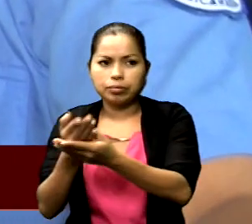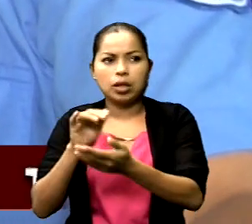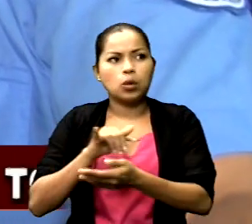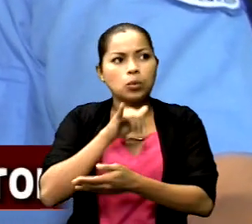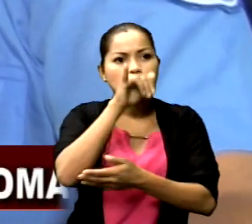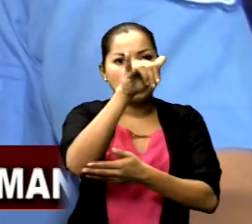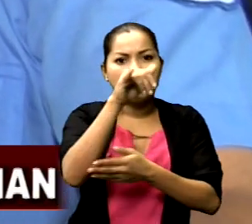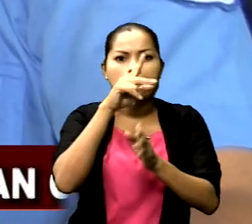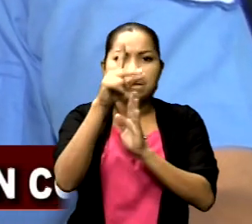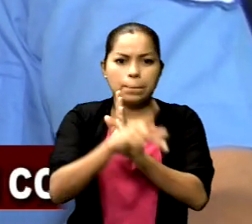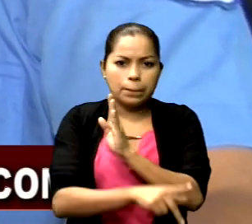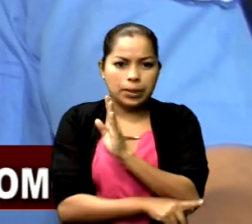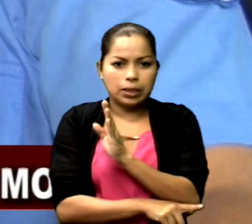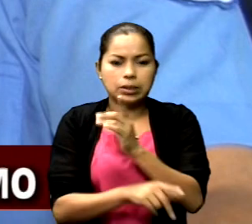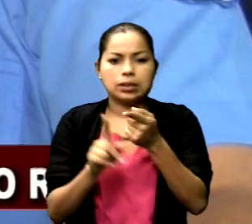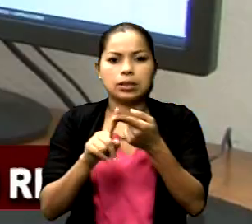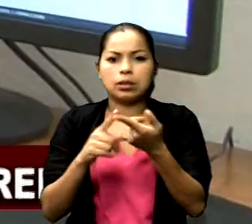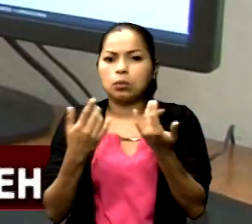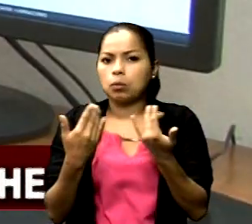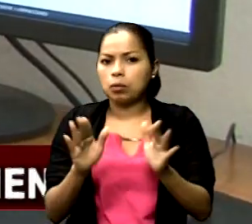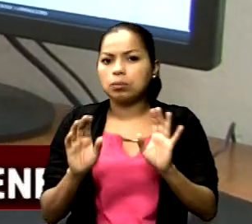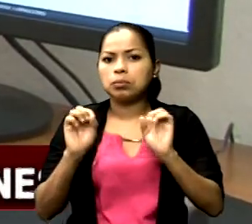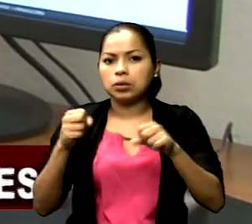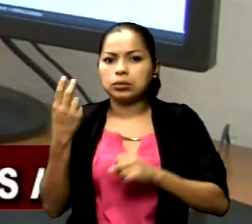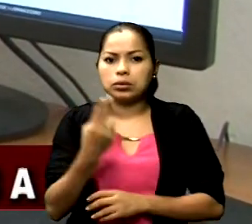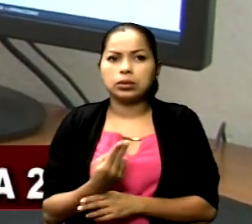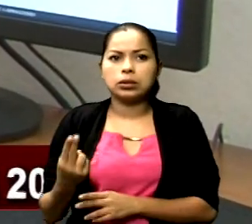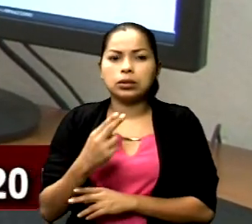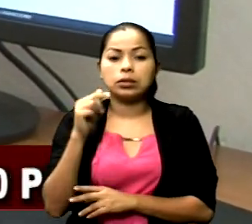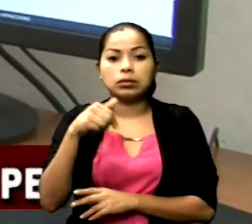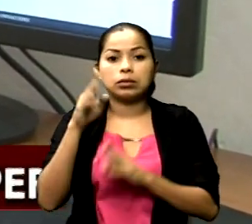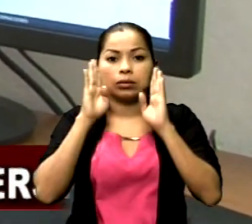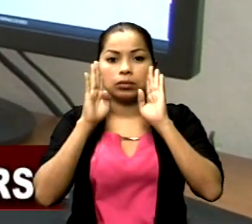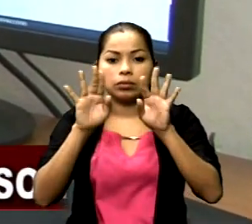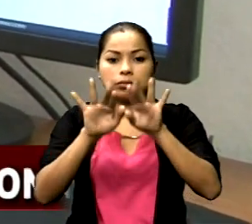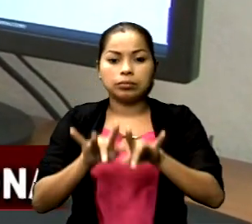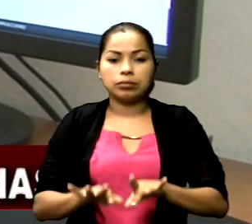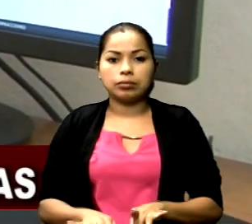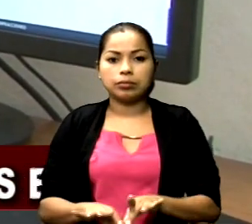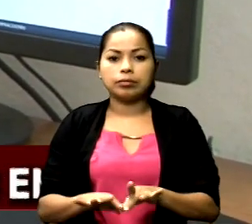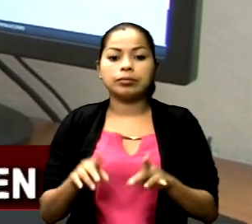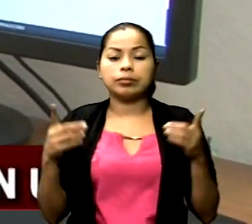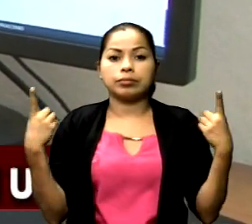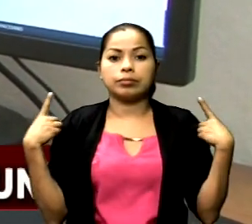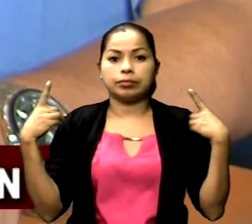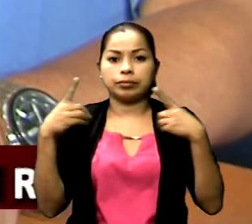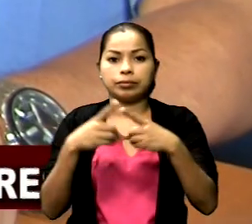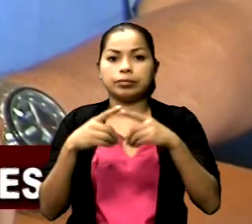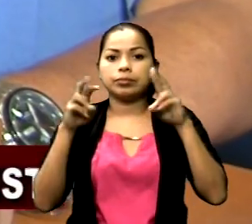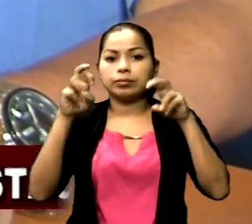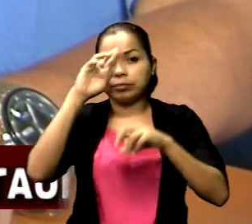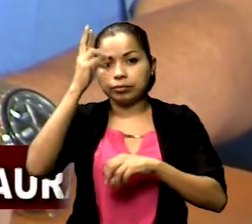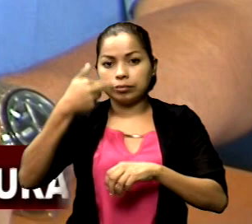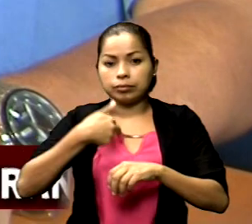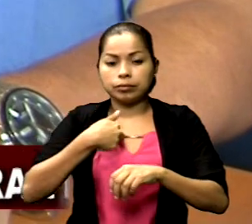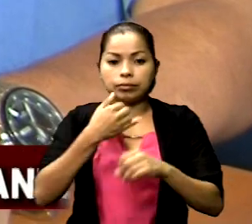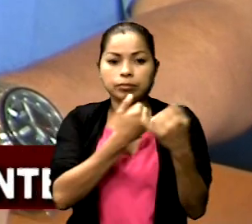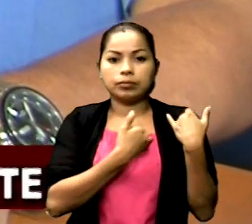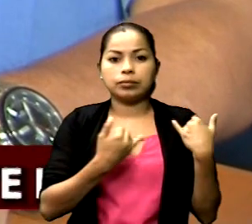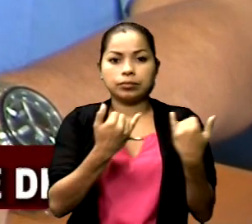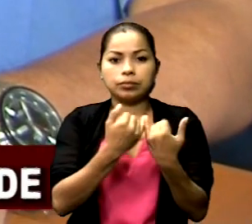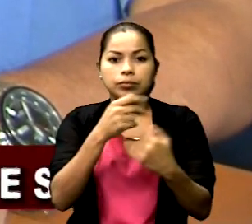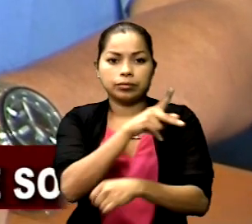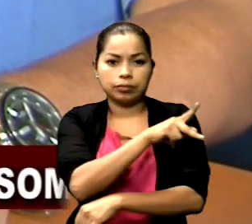viajar, son para asuntos legales. Para cumplir con estos servicios en línea, la Dirección de Asuntos Administrativos de la institución